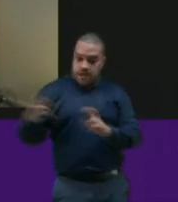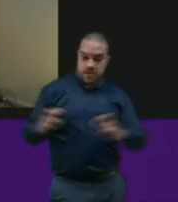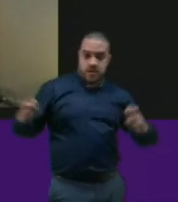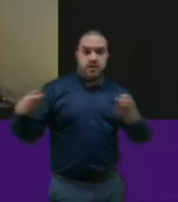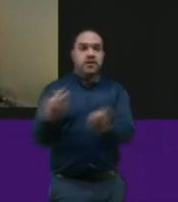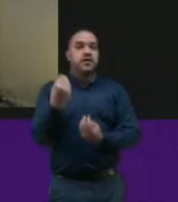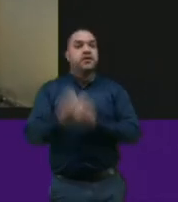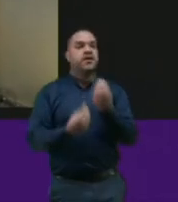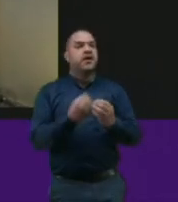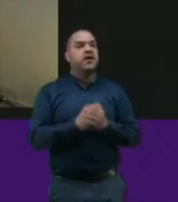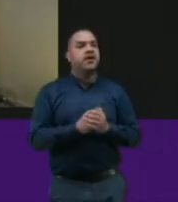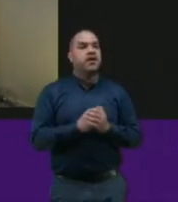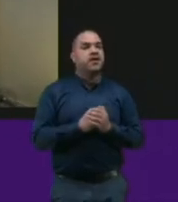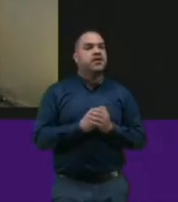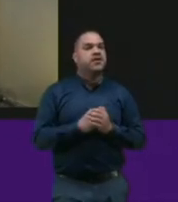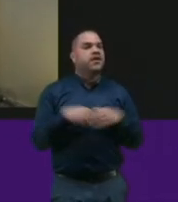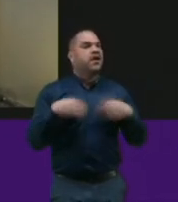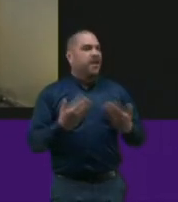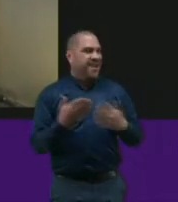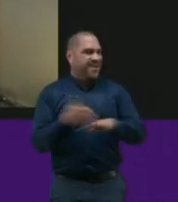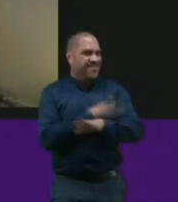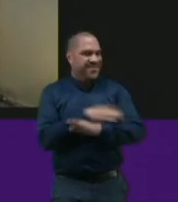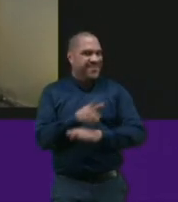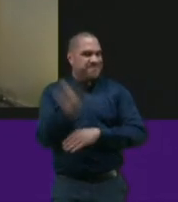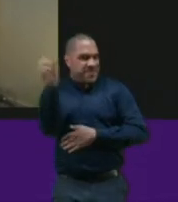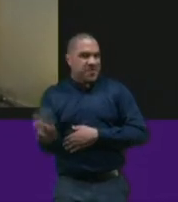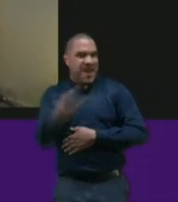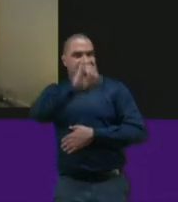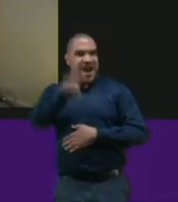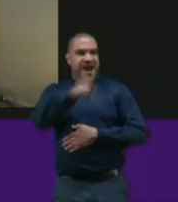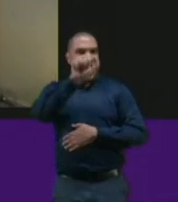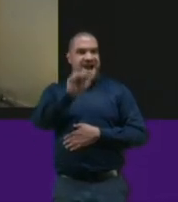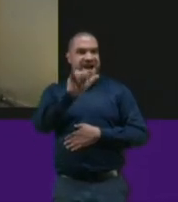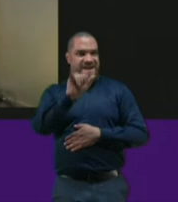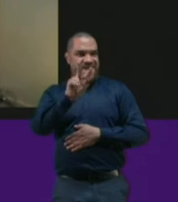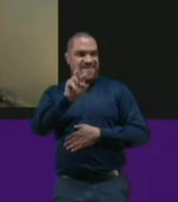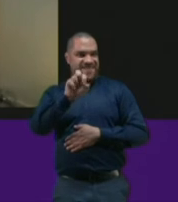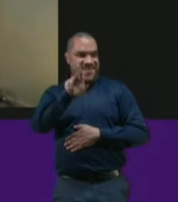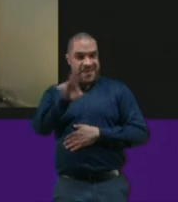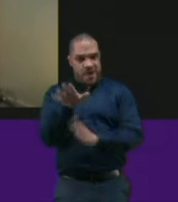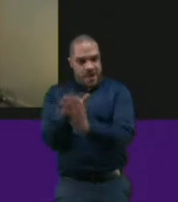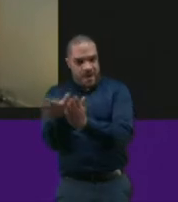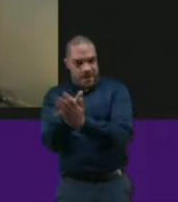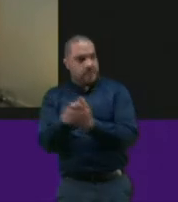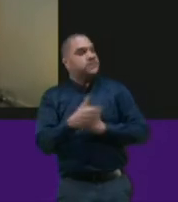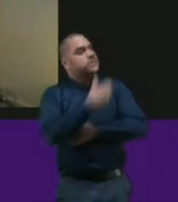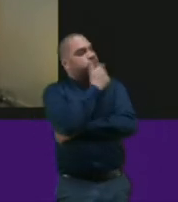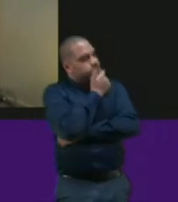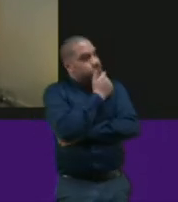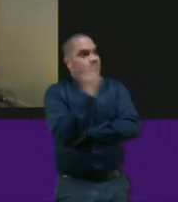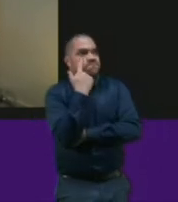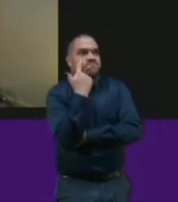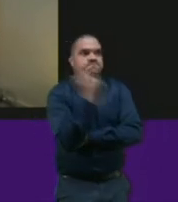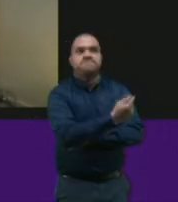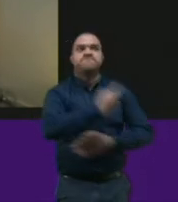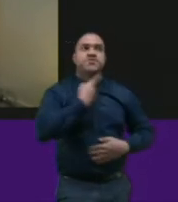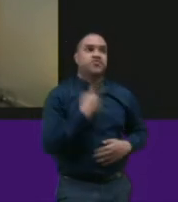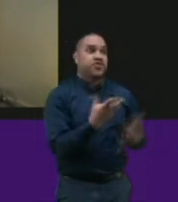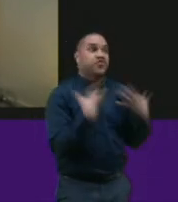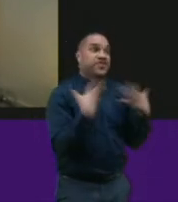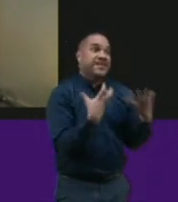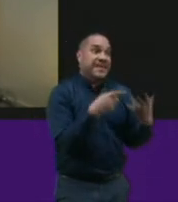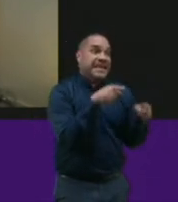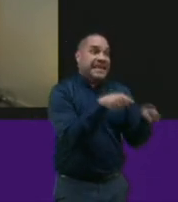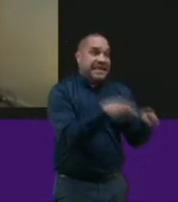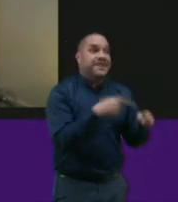Eso fue una cosa, por ejemplo, que le contábamos a Javier y me decía, Caro, me encanta, qué bien, yo quiero encontrar eso. Y lo hacemos por una